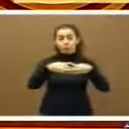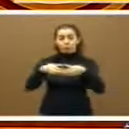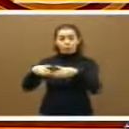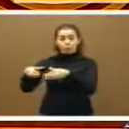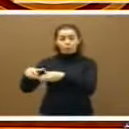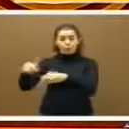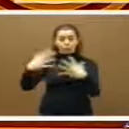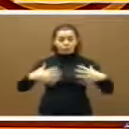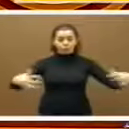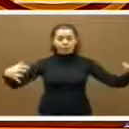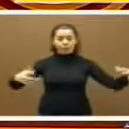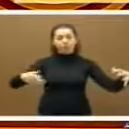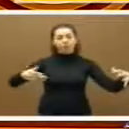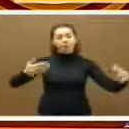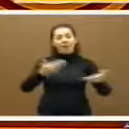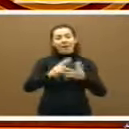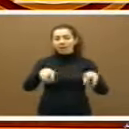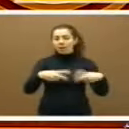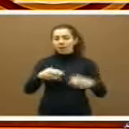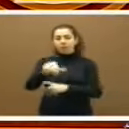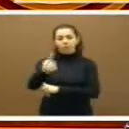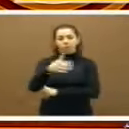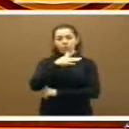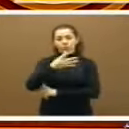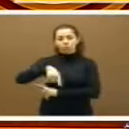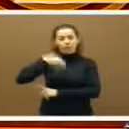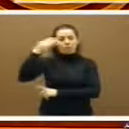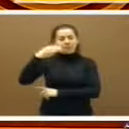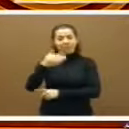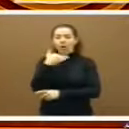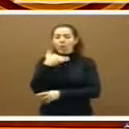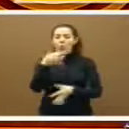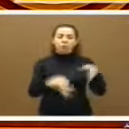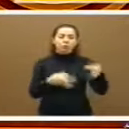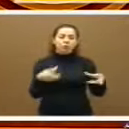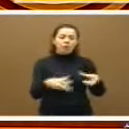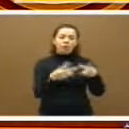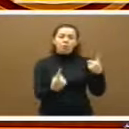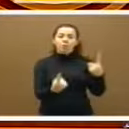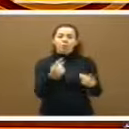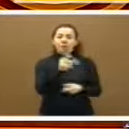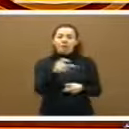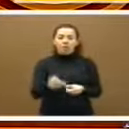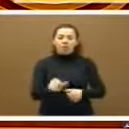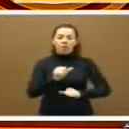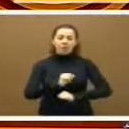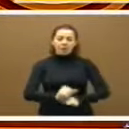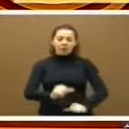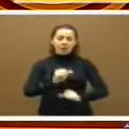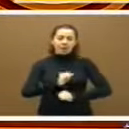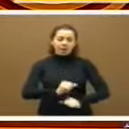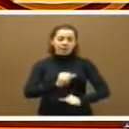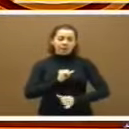sea aprobada esta enmienda, porque nos parece de justicia social que quienes llevan varios años esperando un desahucio y no haya sido